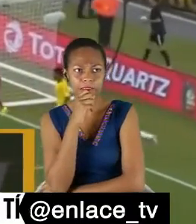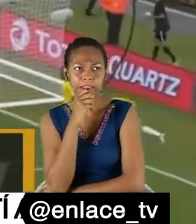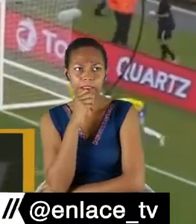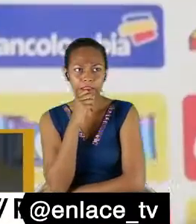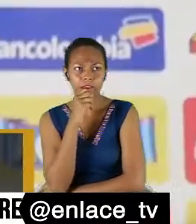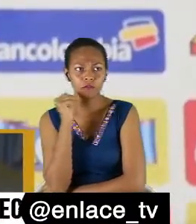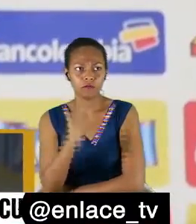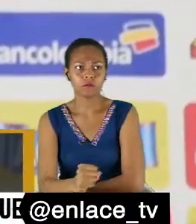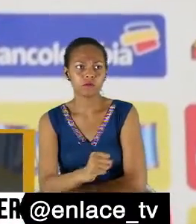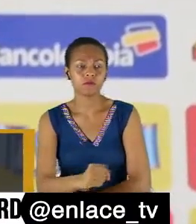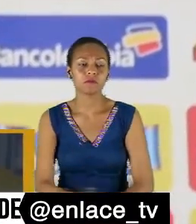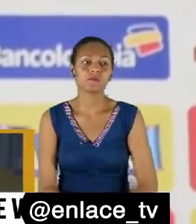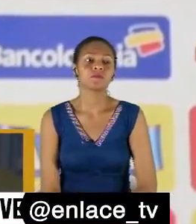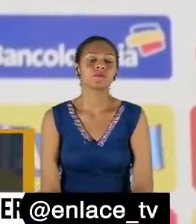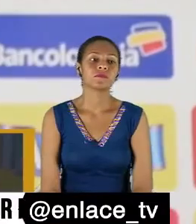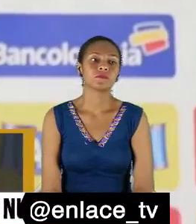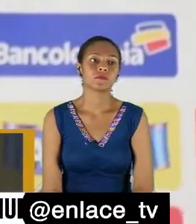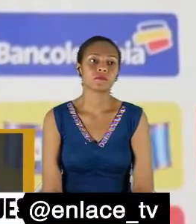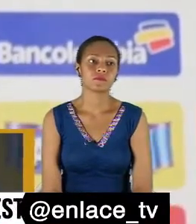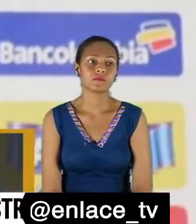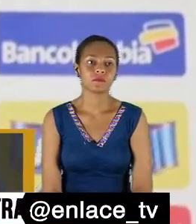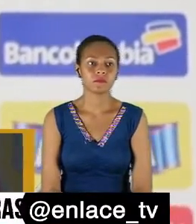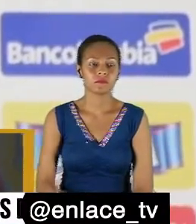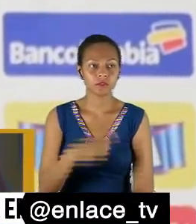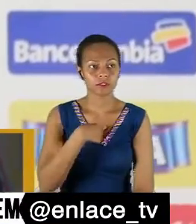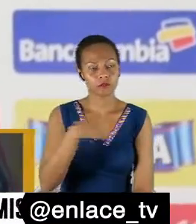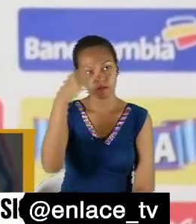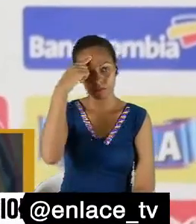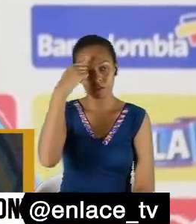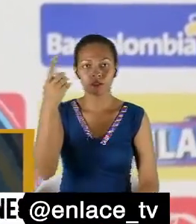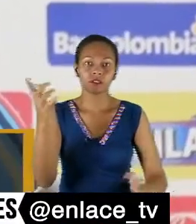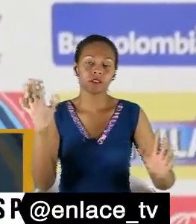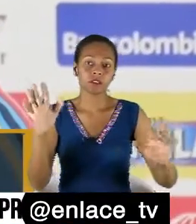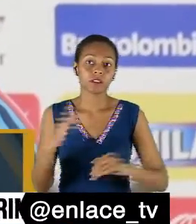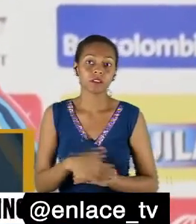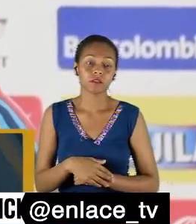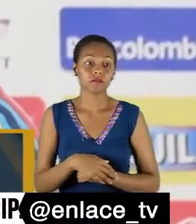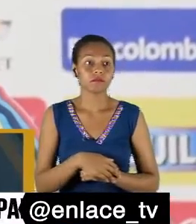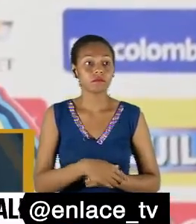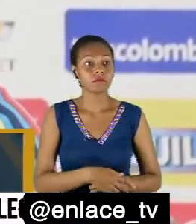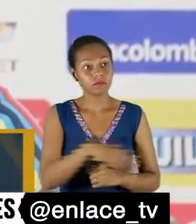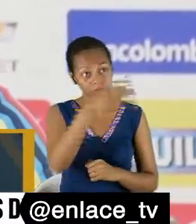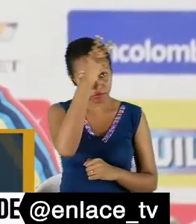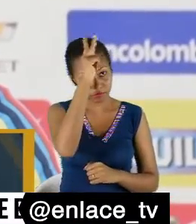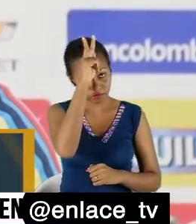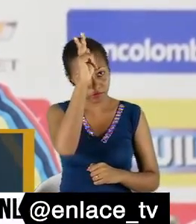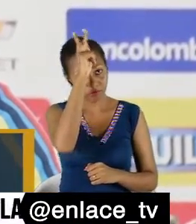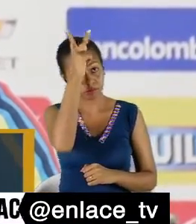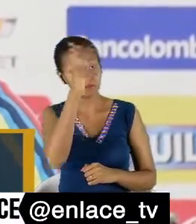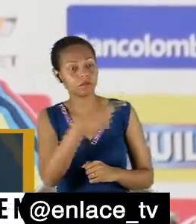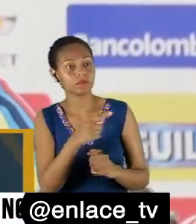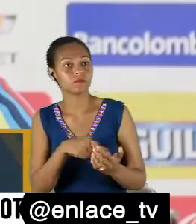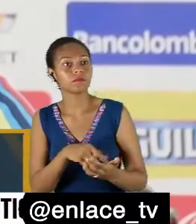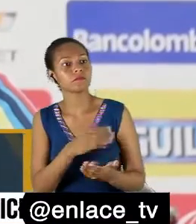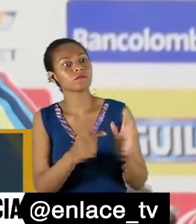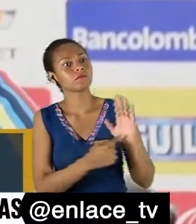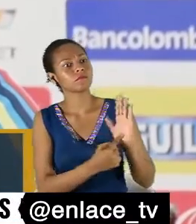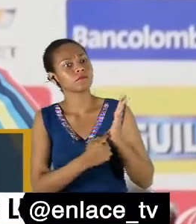día ha demostrado que tiene un poderío